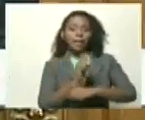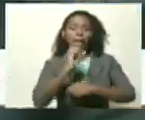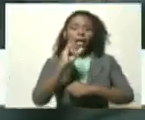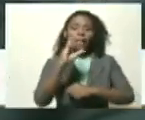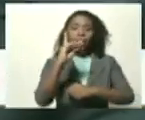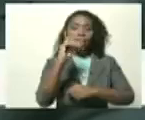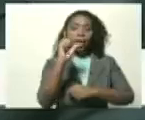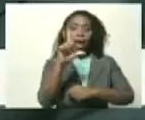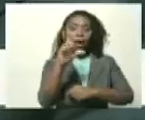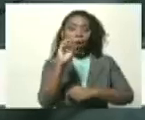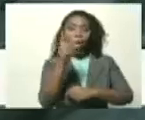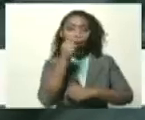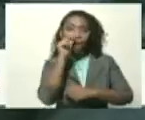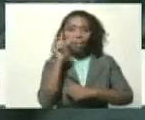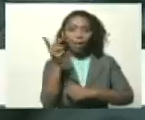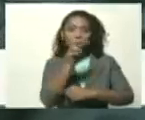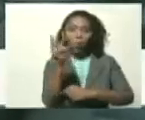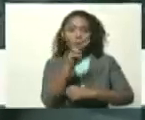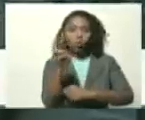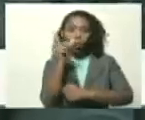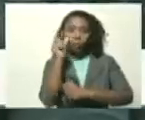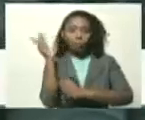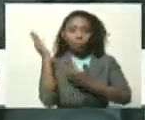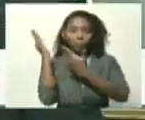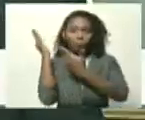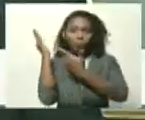Compañeros, compañeras,